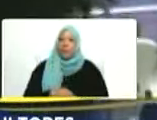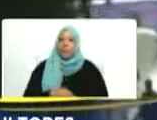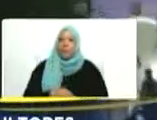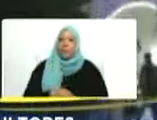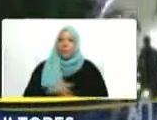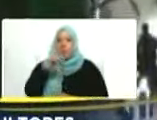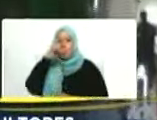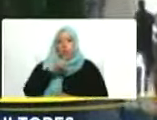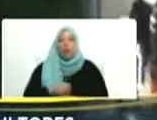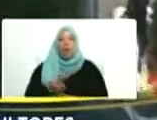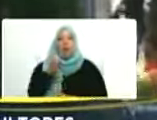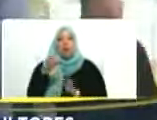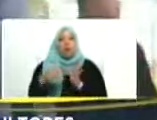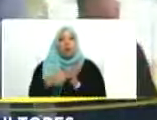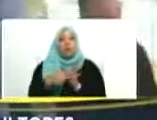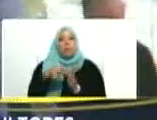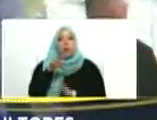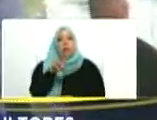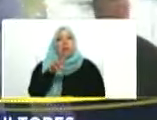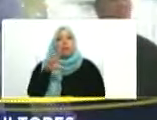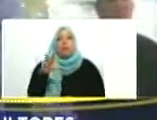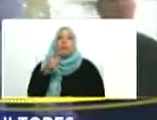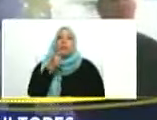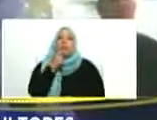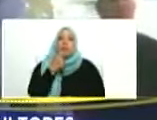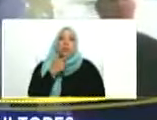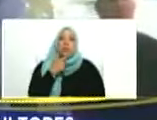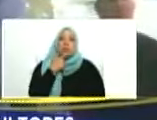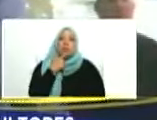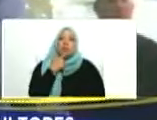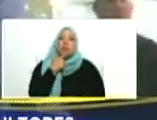año 2023 bonito,